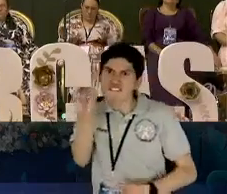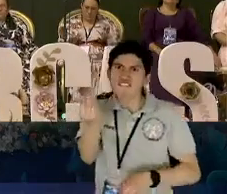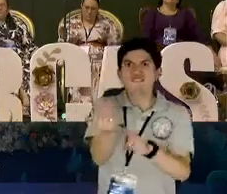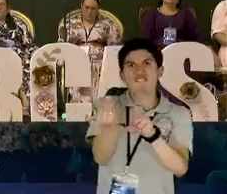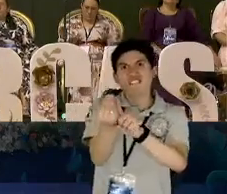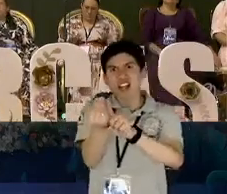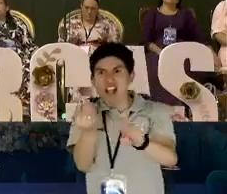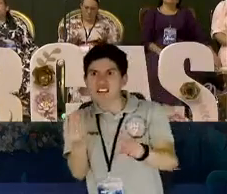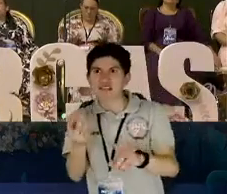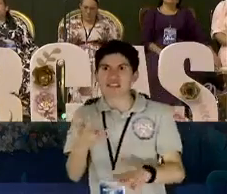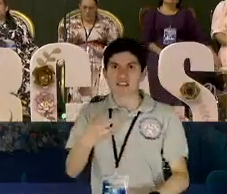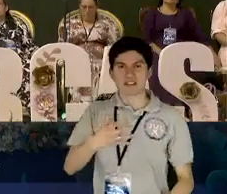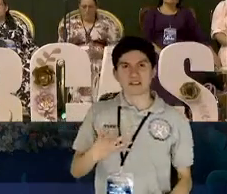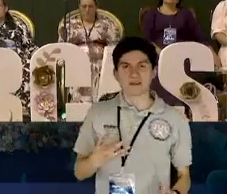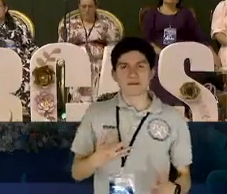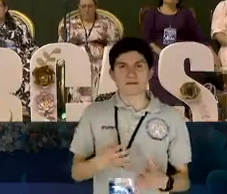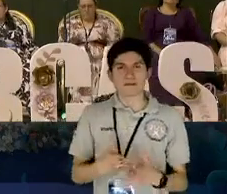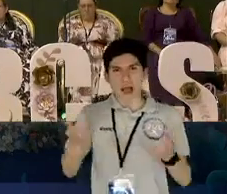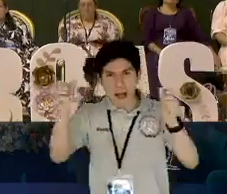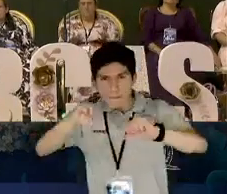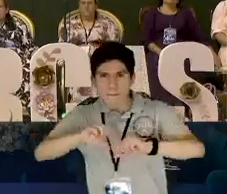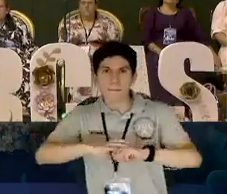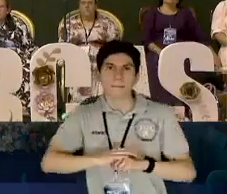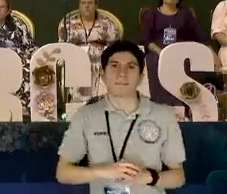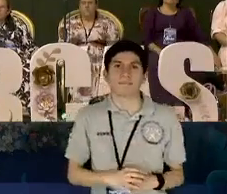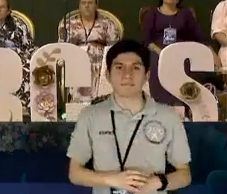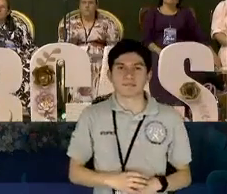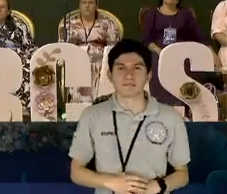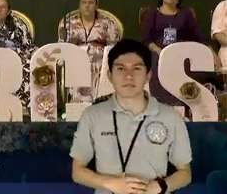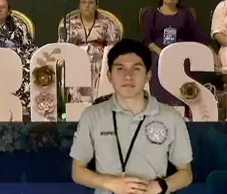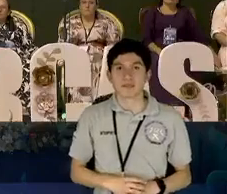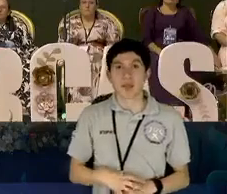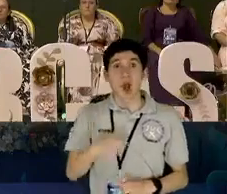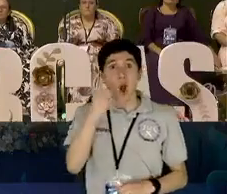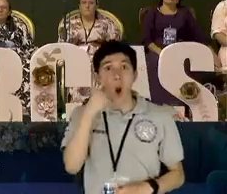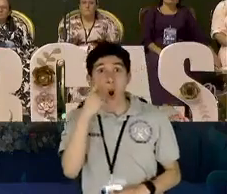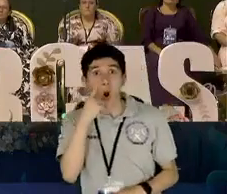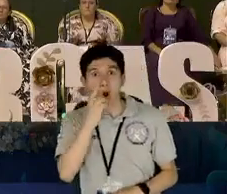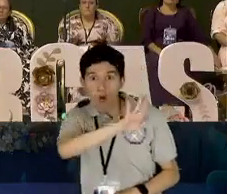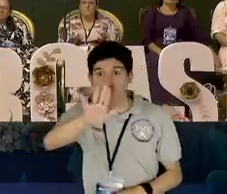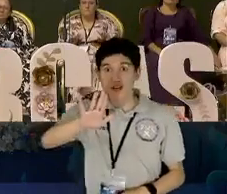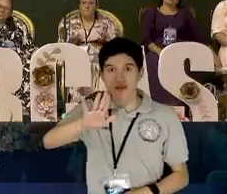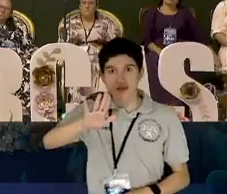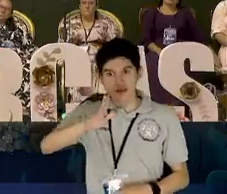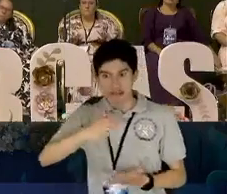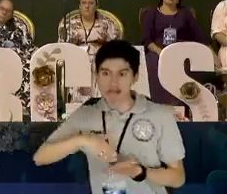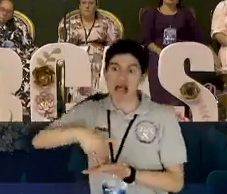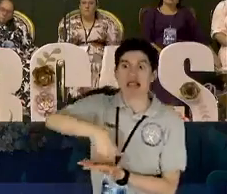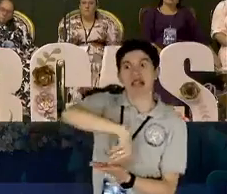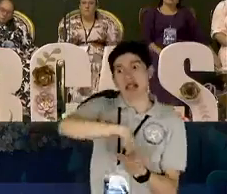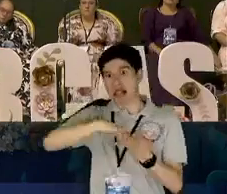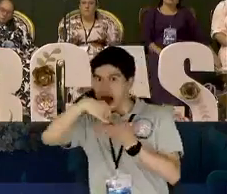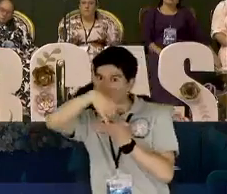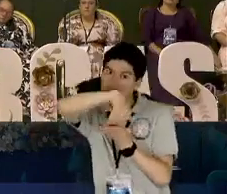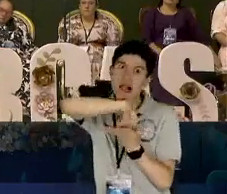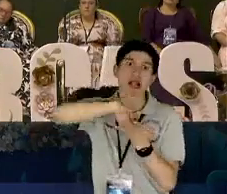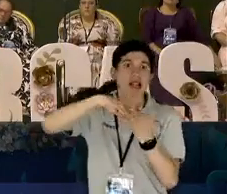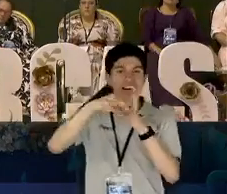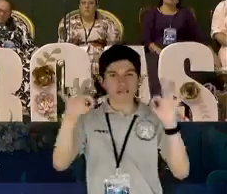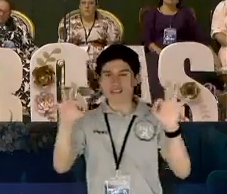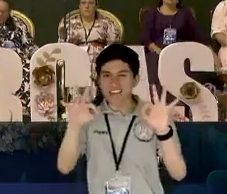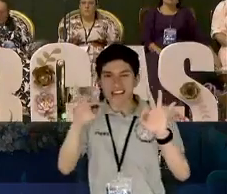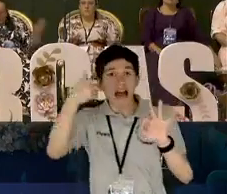contaminados. Por eso yo no puedo permitirme debilitarme. Recuerda al inicio lo que decíamos: diga el